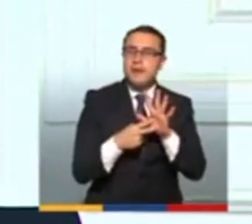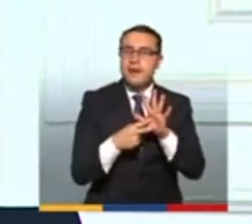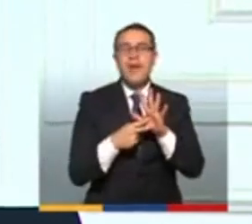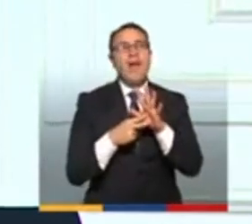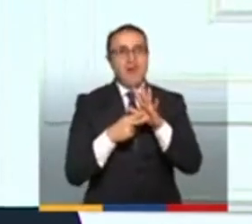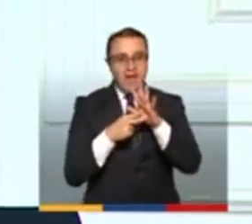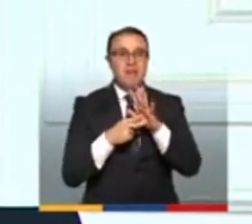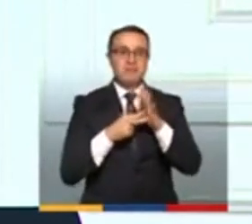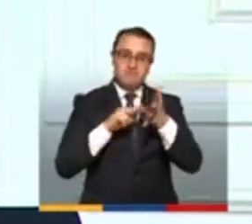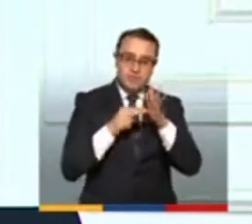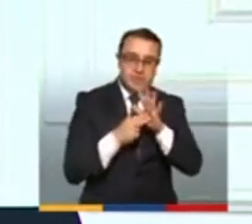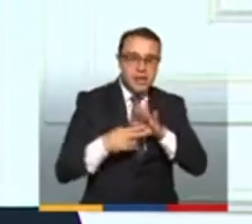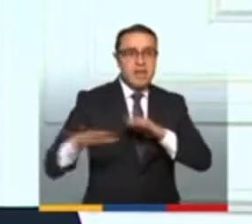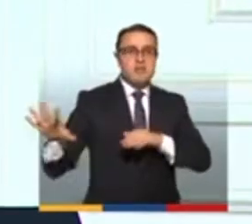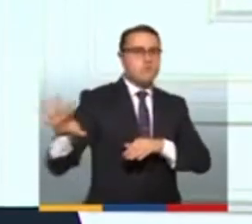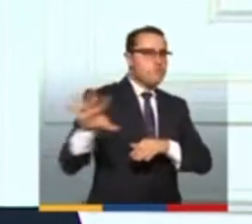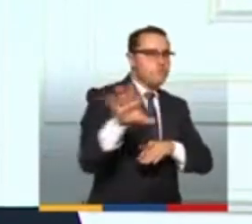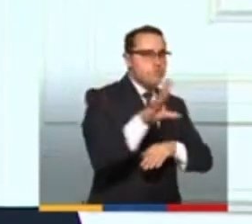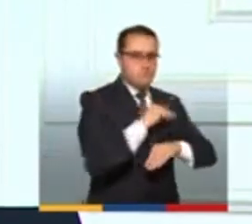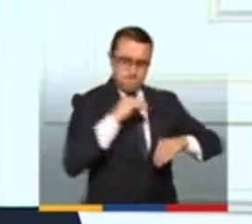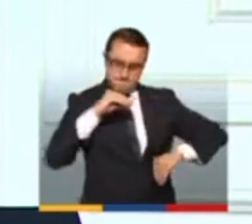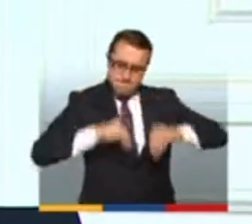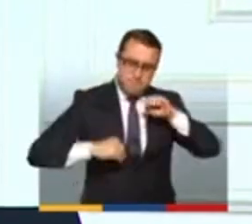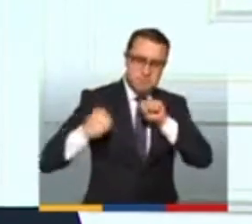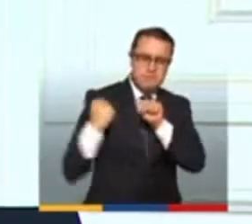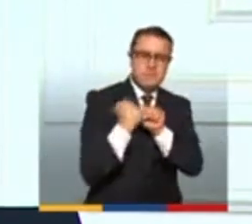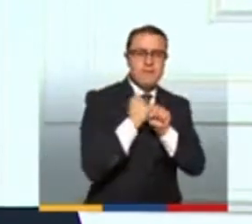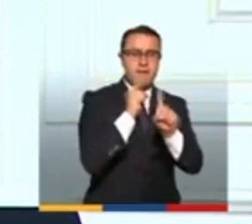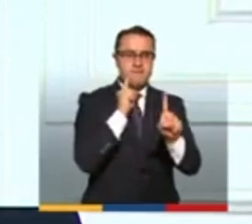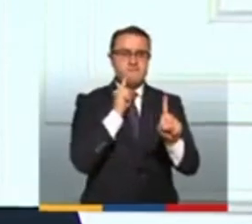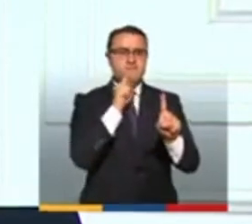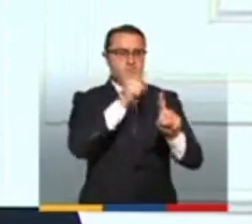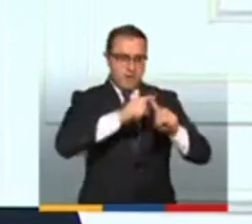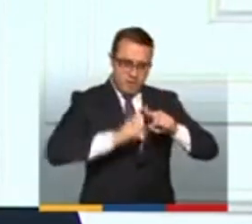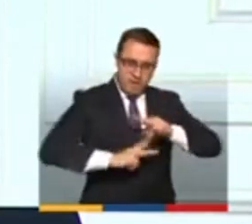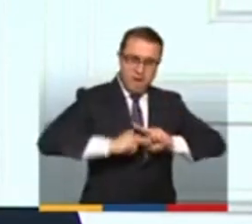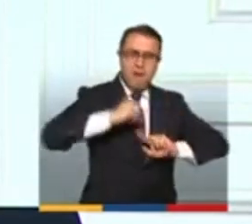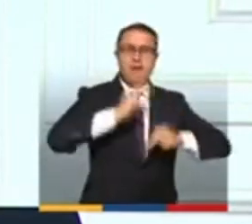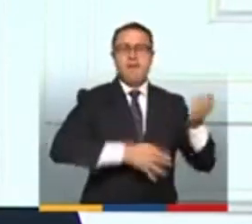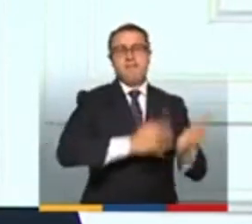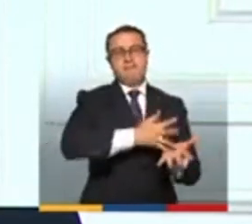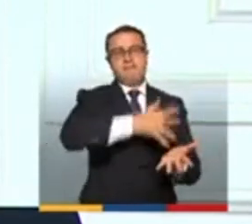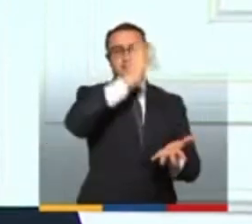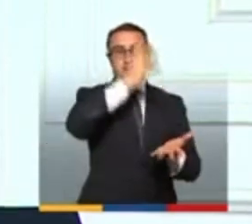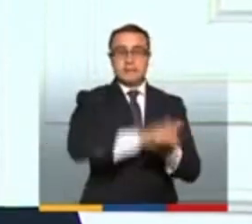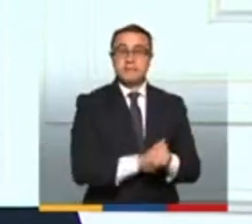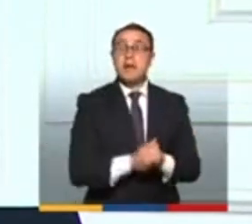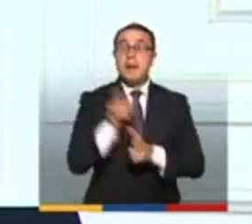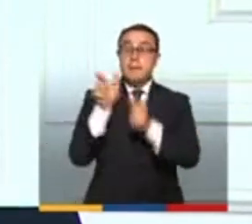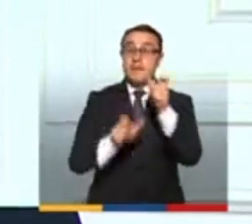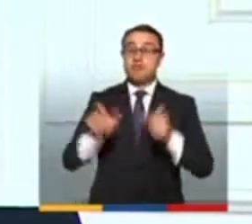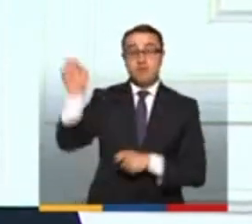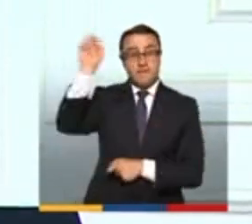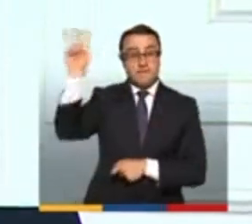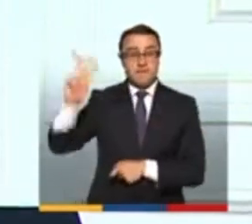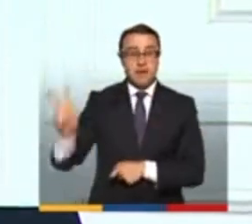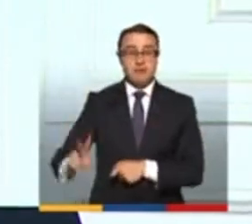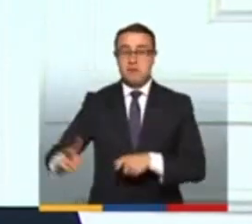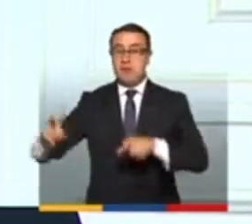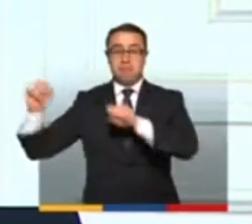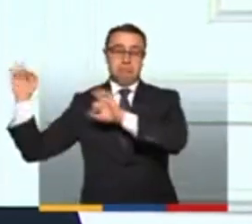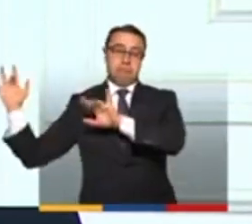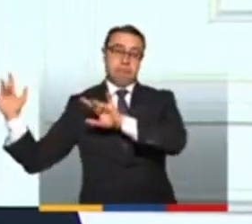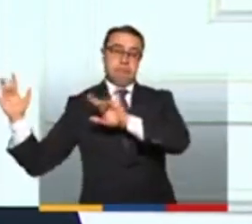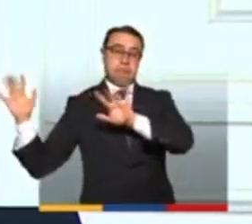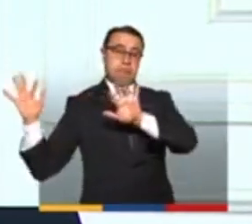es que permitir que construya riqueza. La exclusión de la población venezolana en su éxodo hacia